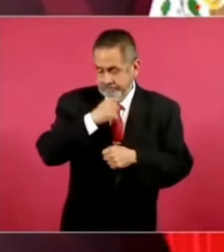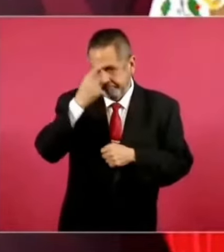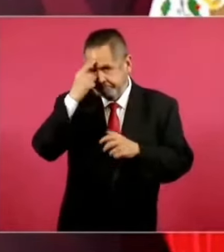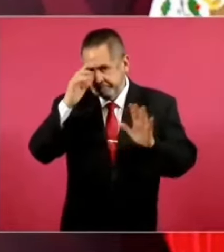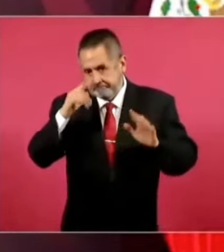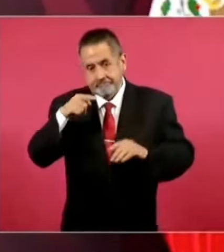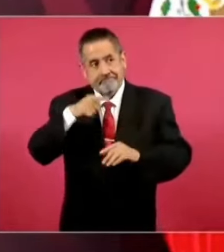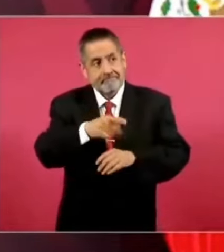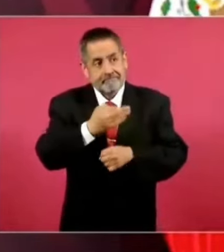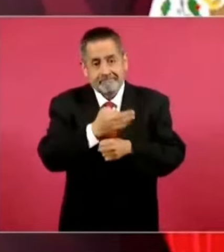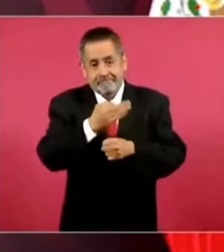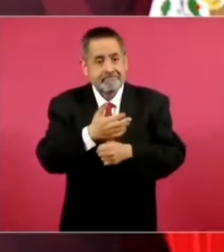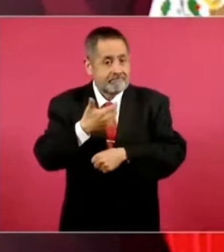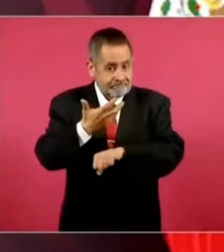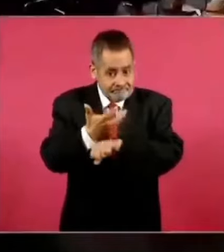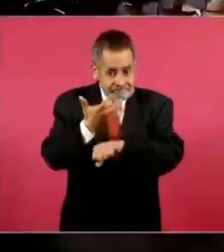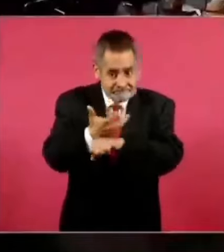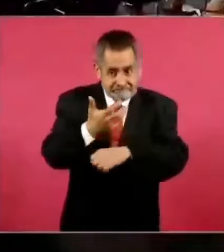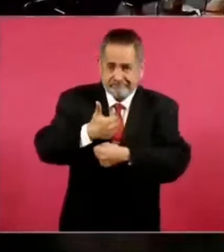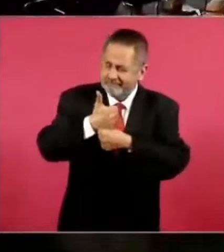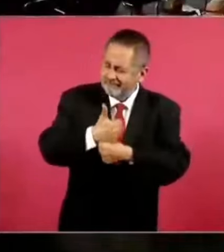Están sufriendo mucho